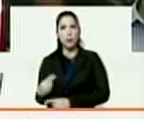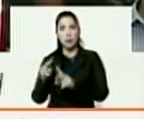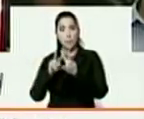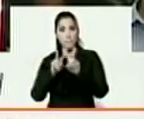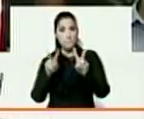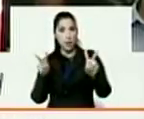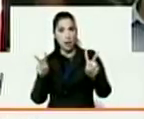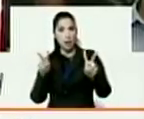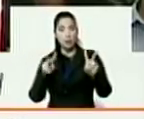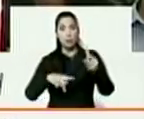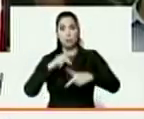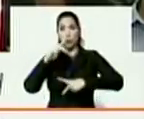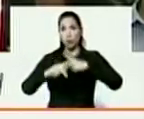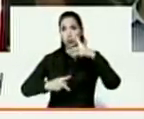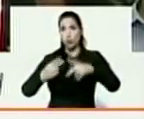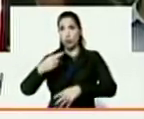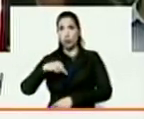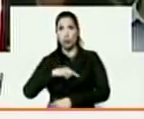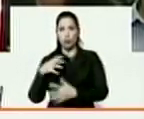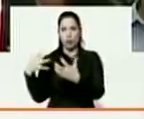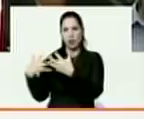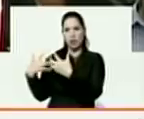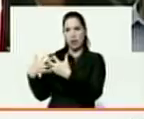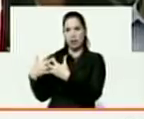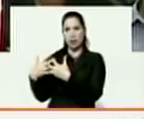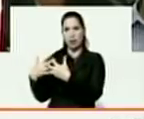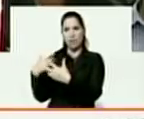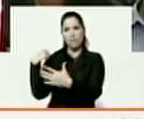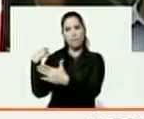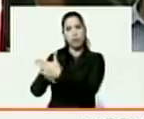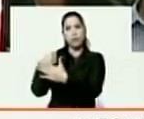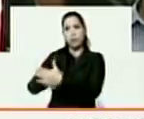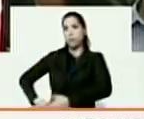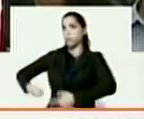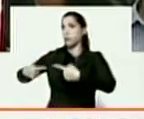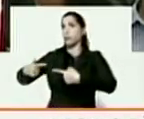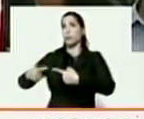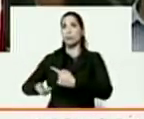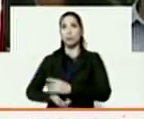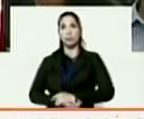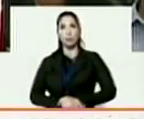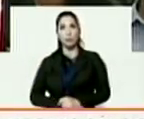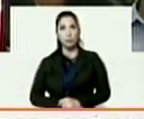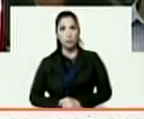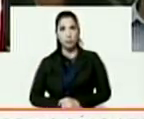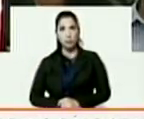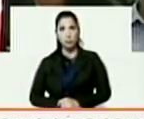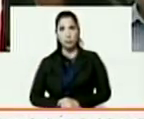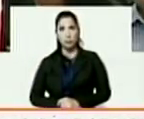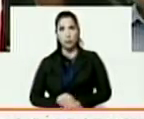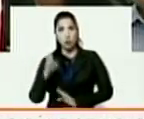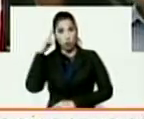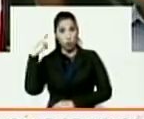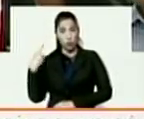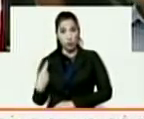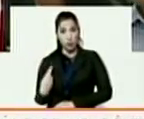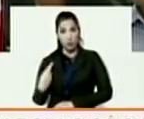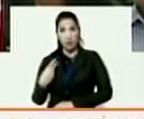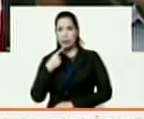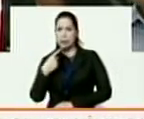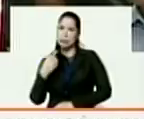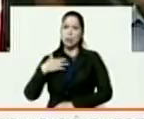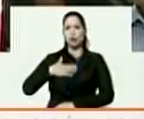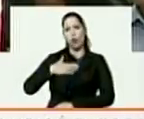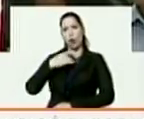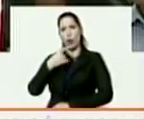producimos en guerra combatimos combatimos para lo que se dice que eso lo dije yo pero ella fue que lo